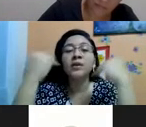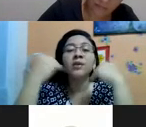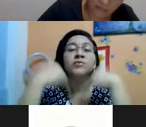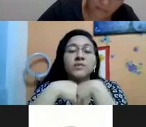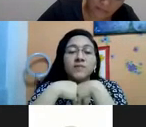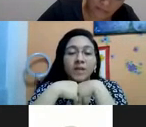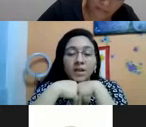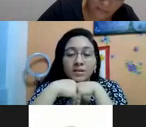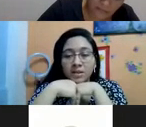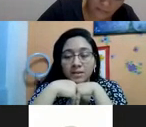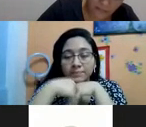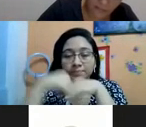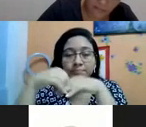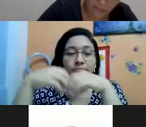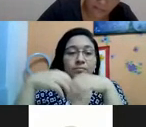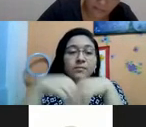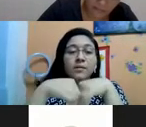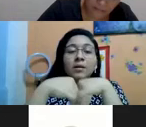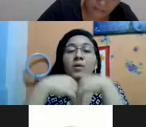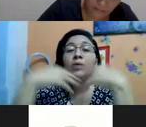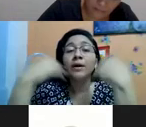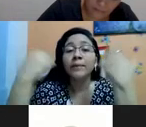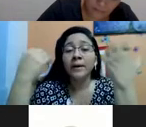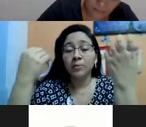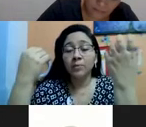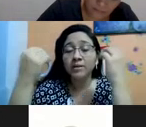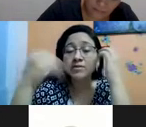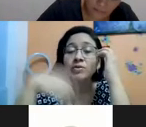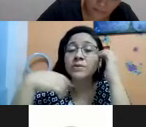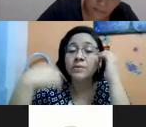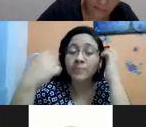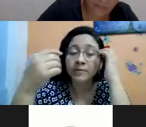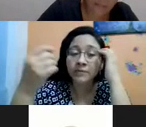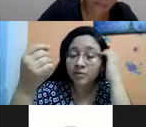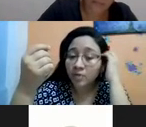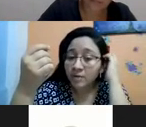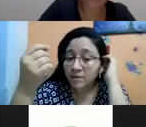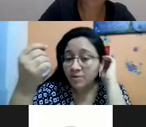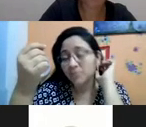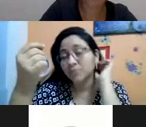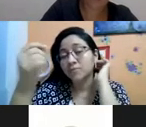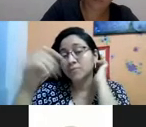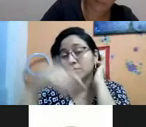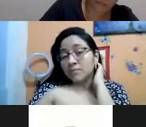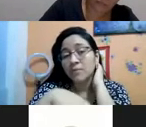presentación de en qué consiste el taller. Un área para la comunicación, ya viene por defecto los